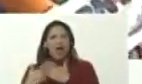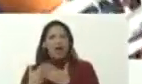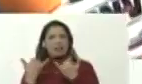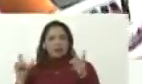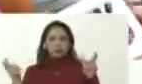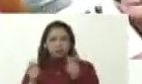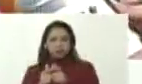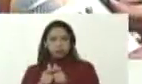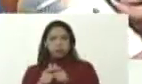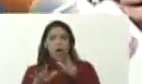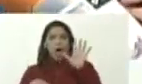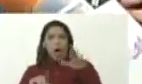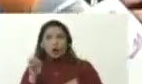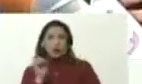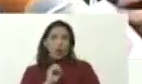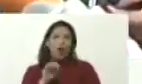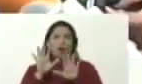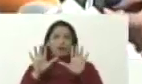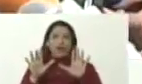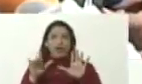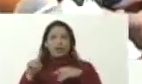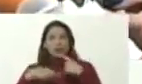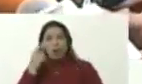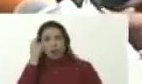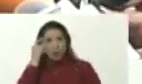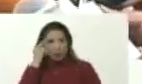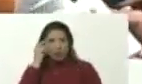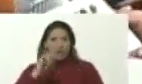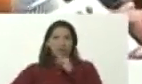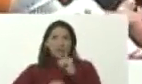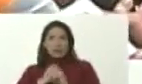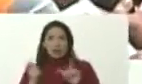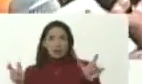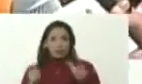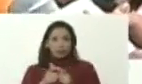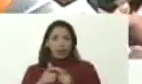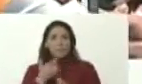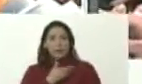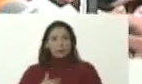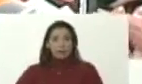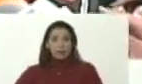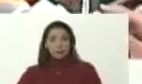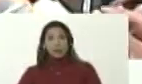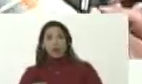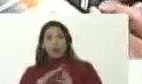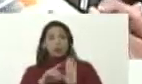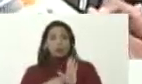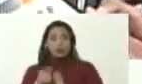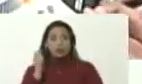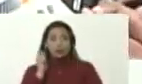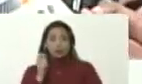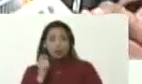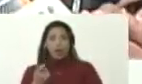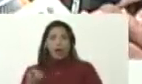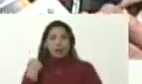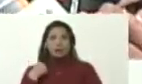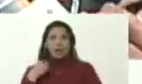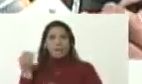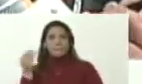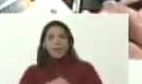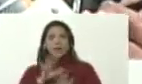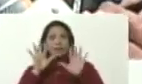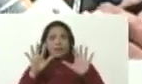Cada día son menos y cada día serán menos en el espectro internacional. El presidente constitucional denunció el día de ayer más de 10 planes para